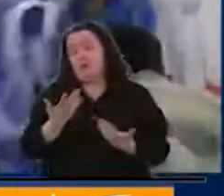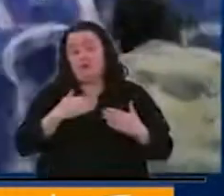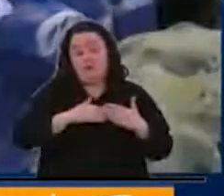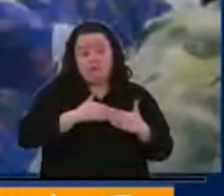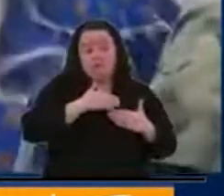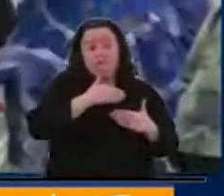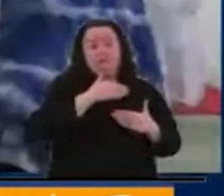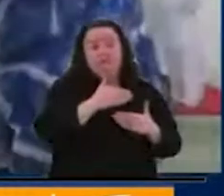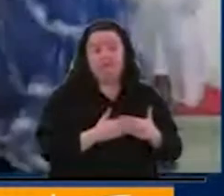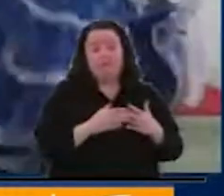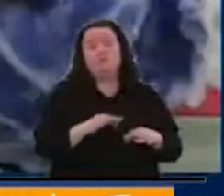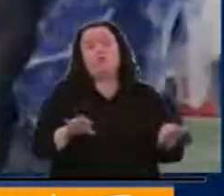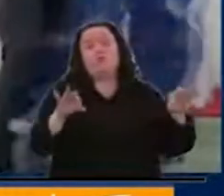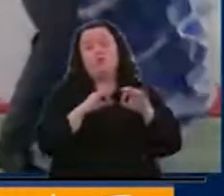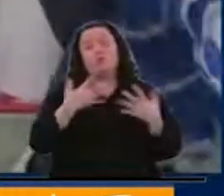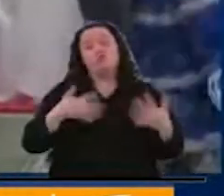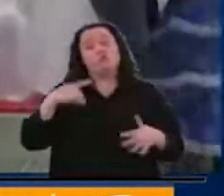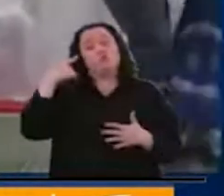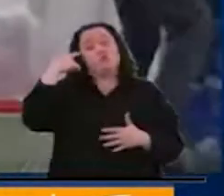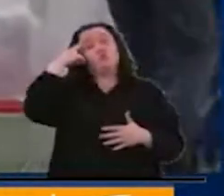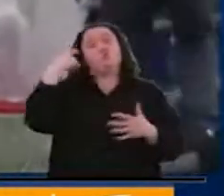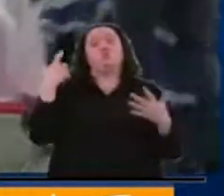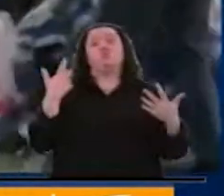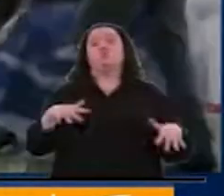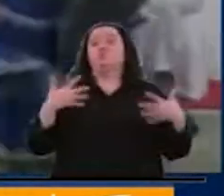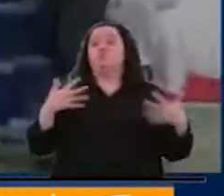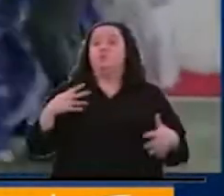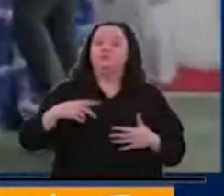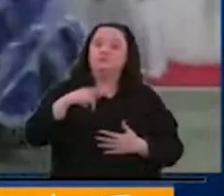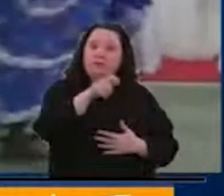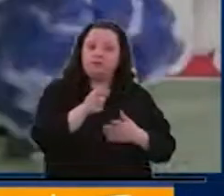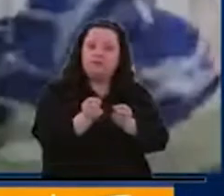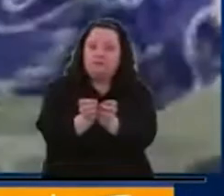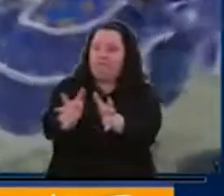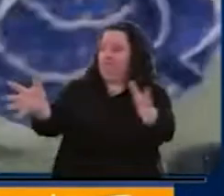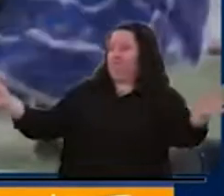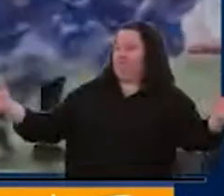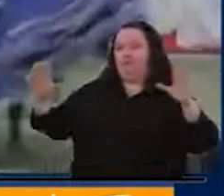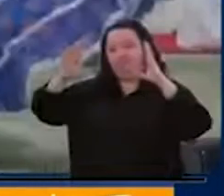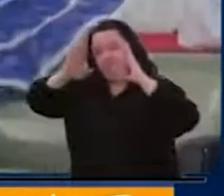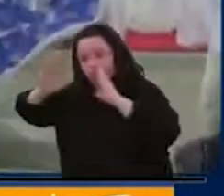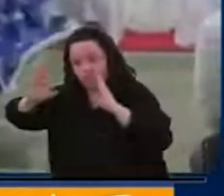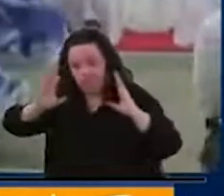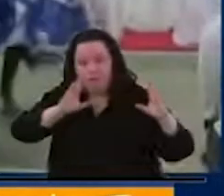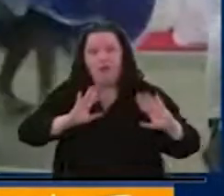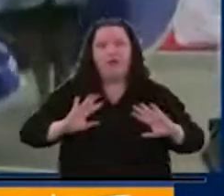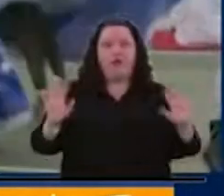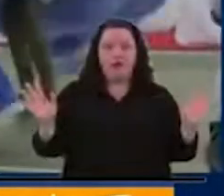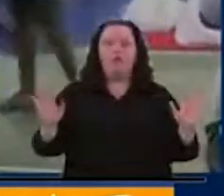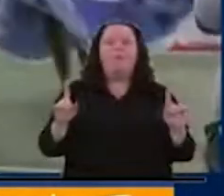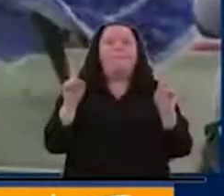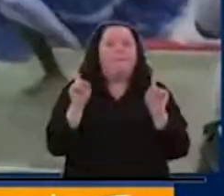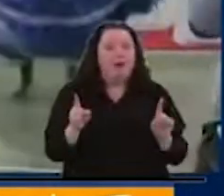que esto es un paso importante, es un desafío enorme, es una población gigante a la que hay que atender, pero que